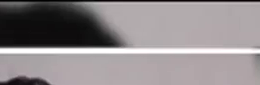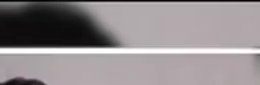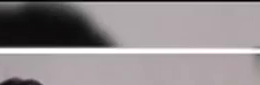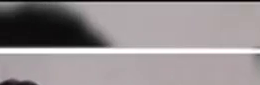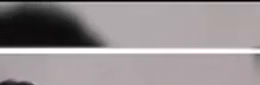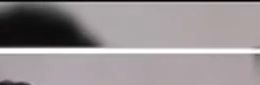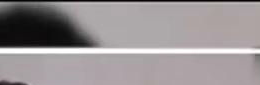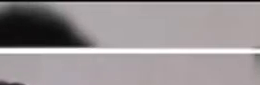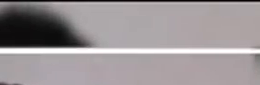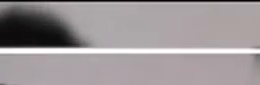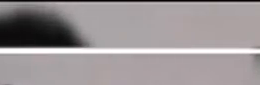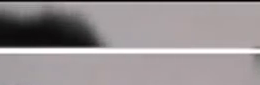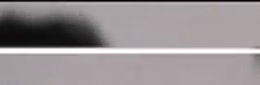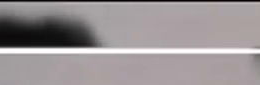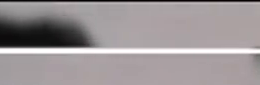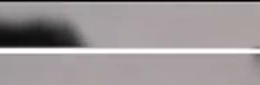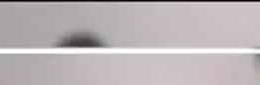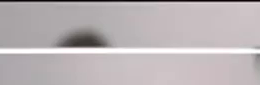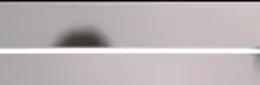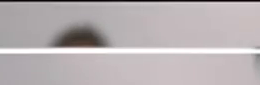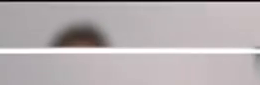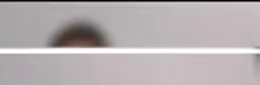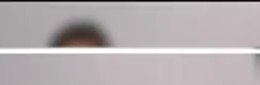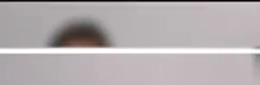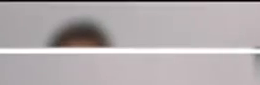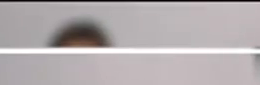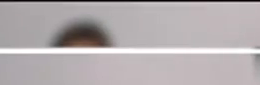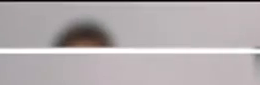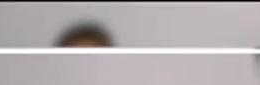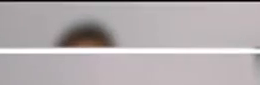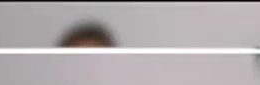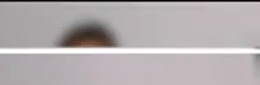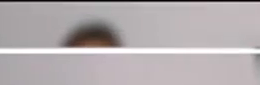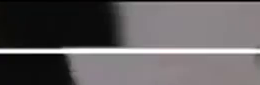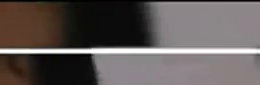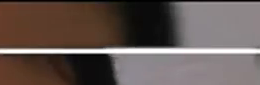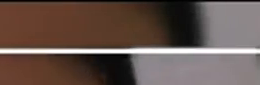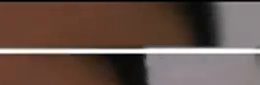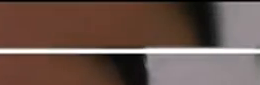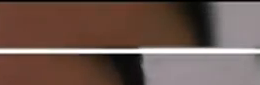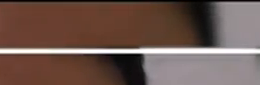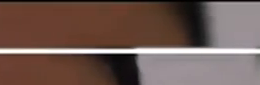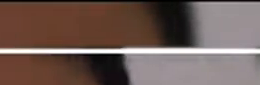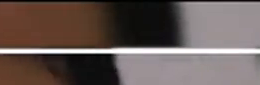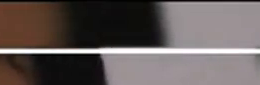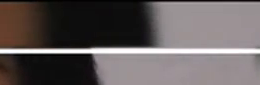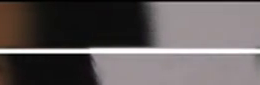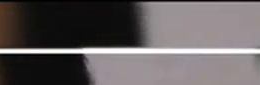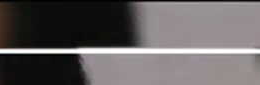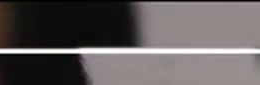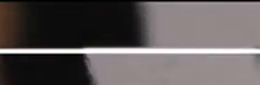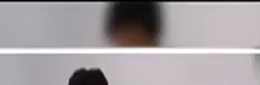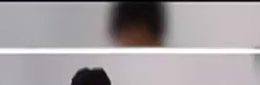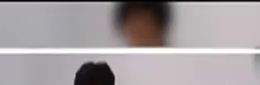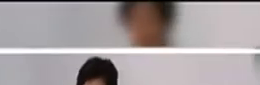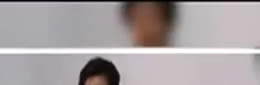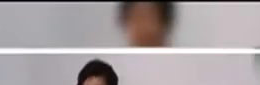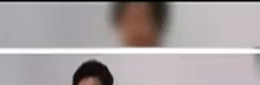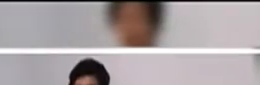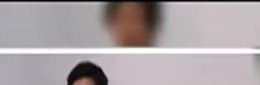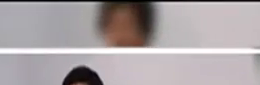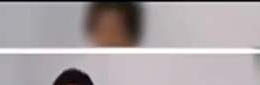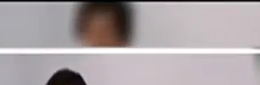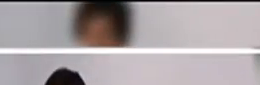alteraciones visuales con pérdida de la visión alteraciones motoras a donde hay pérdida de la fuerza de cualquier segmento del cuerpo